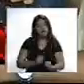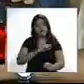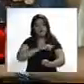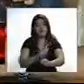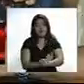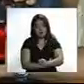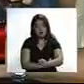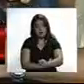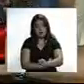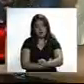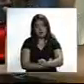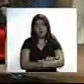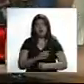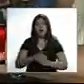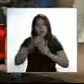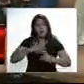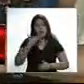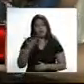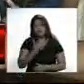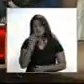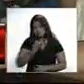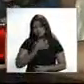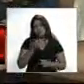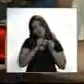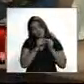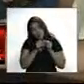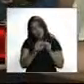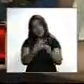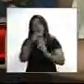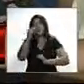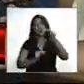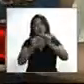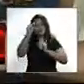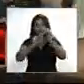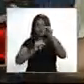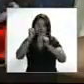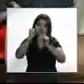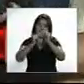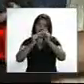fortaleciendo la posibilidad real de seguir construyendo,